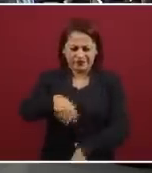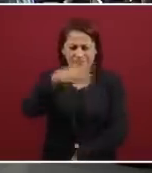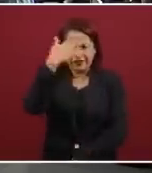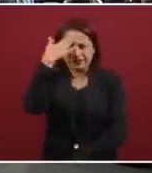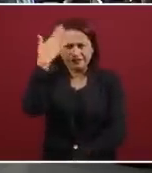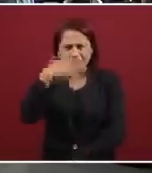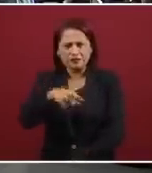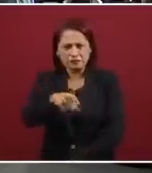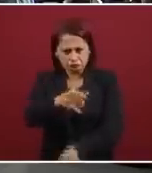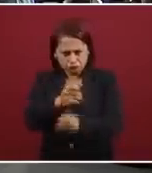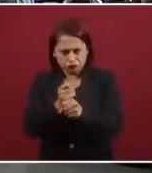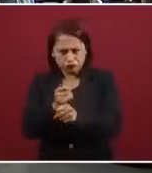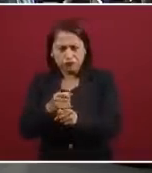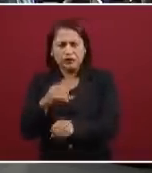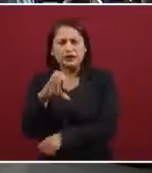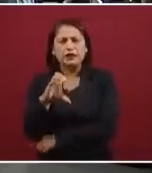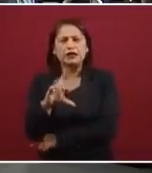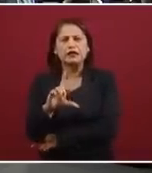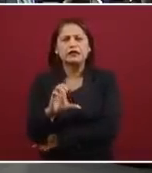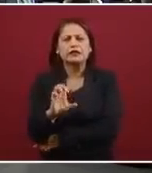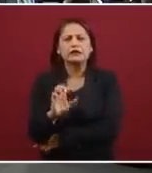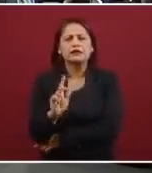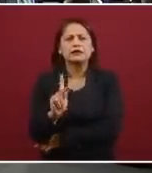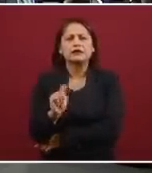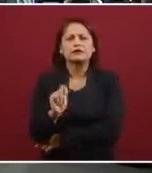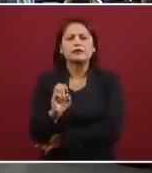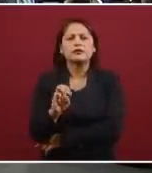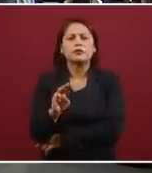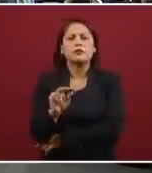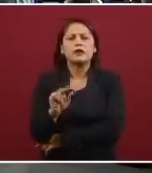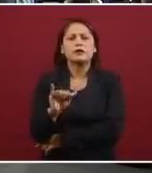ver. No, pero a ver, ¿cómo dice el diccionario?